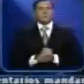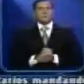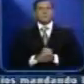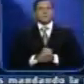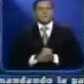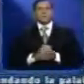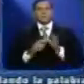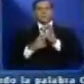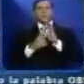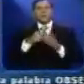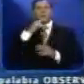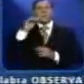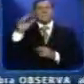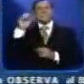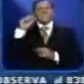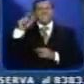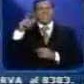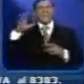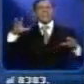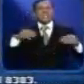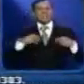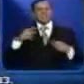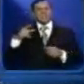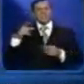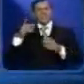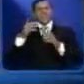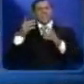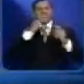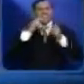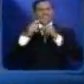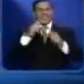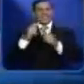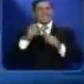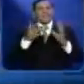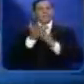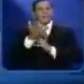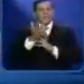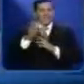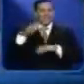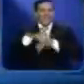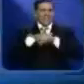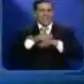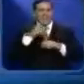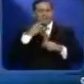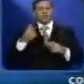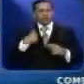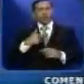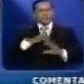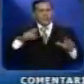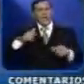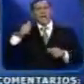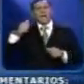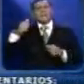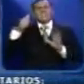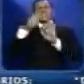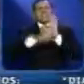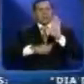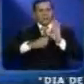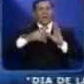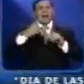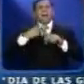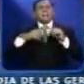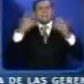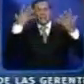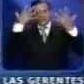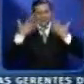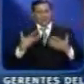Hablando de Shakira, le contamos que admitió en una entrevista difundida por un medio inglés haberse sometido a una cirugía estética para mejorar su imagen.